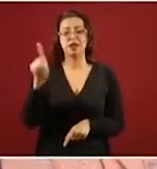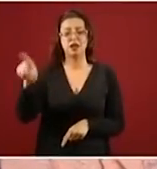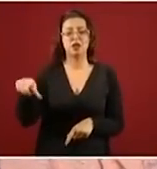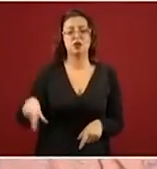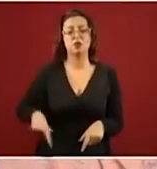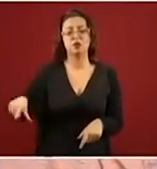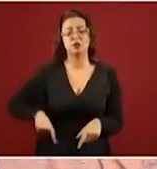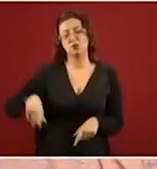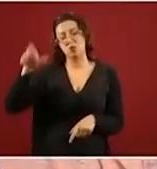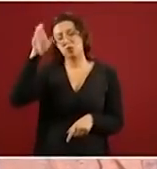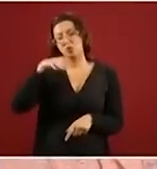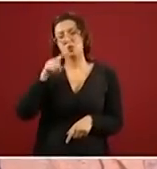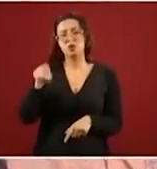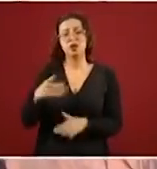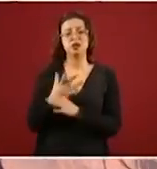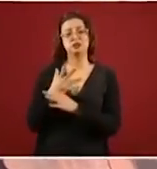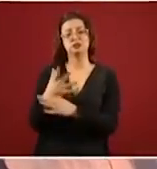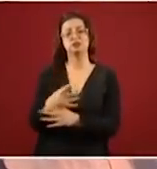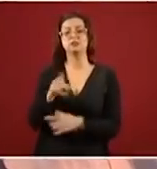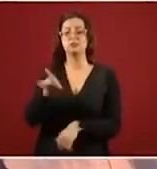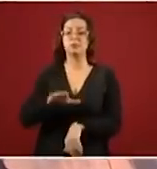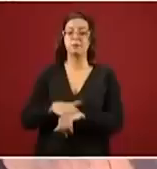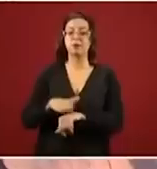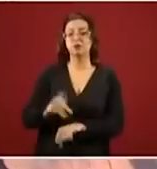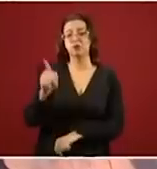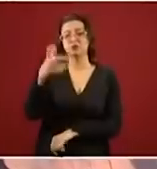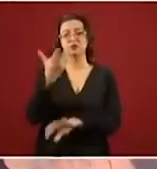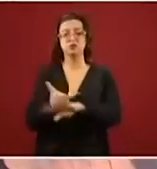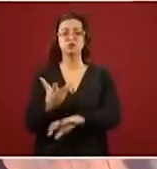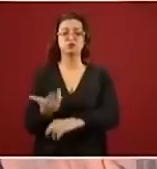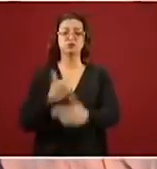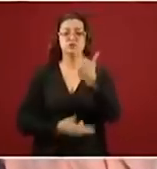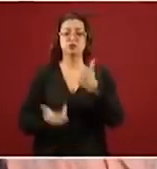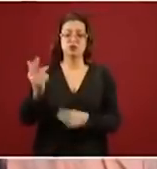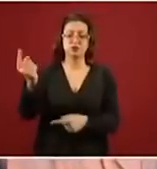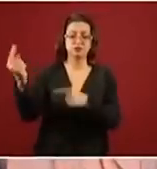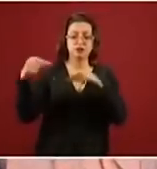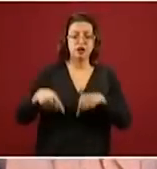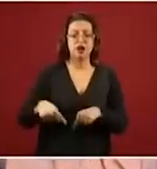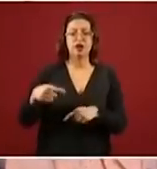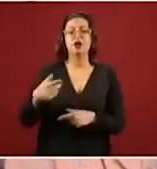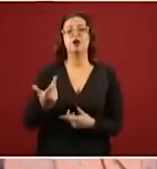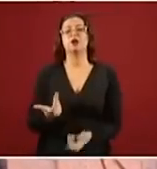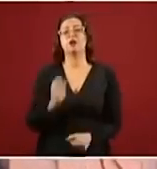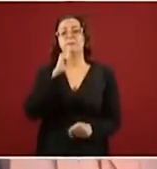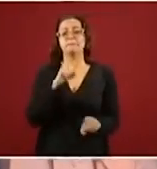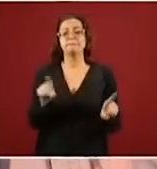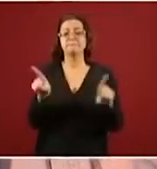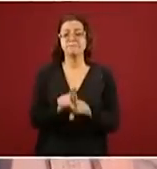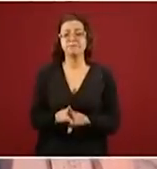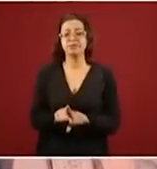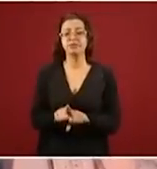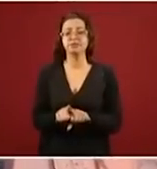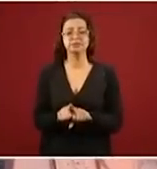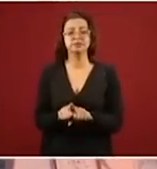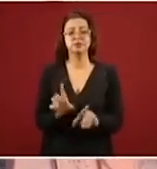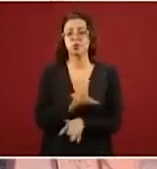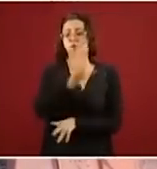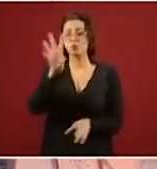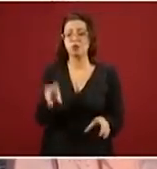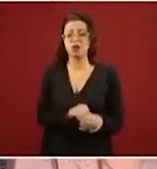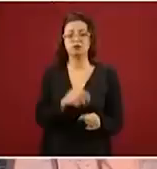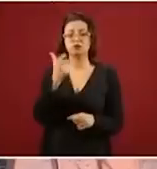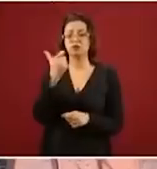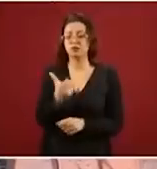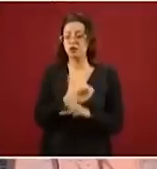habló de que solicitó la extradición a estados unidos además del reintegro de los lo confiscado